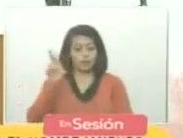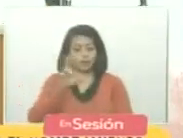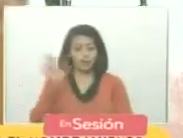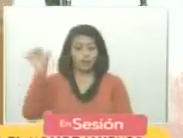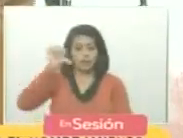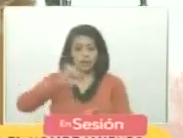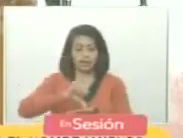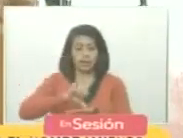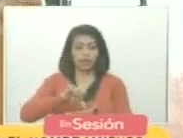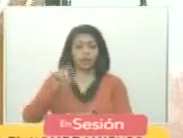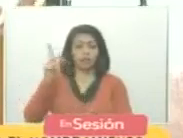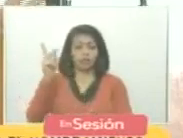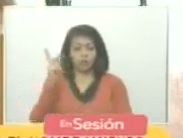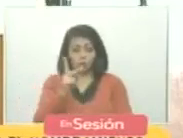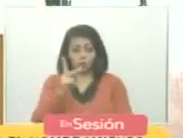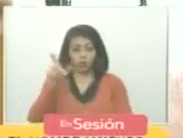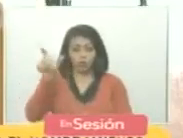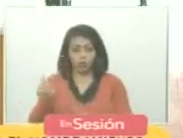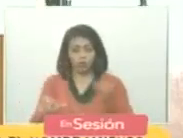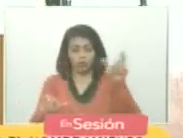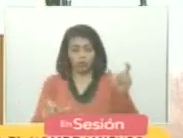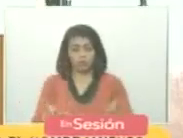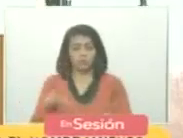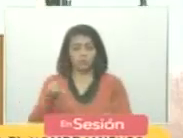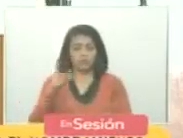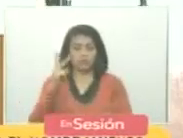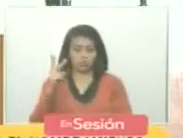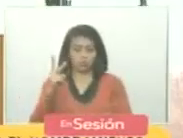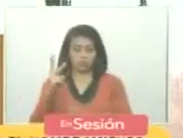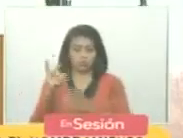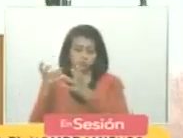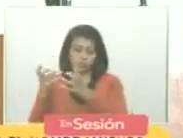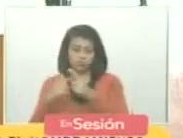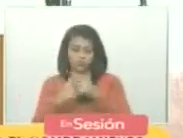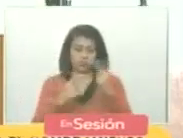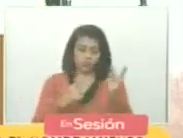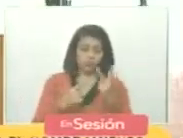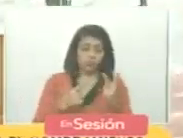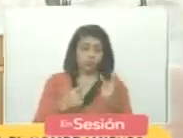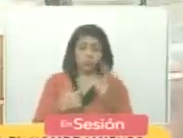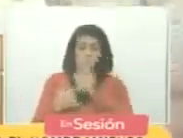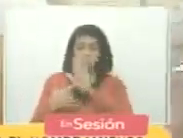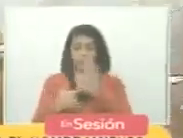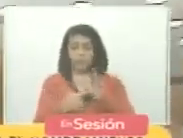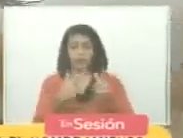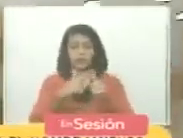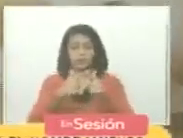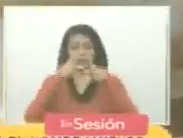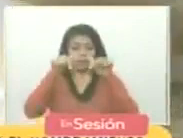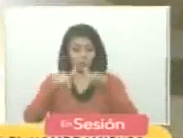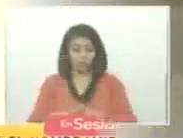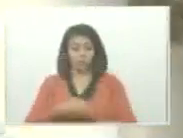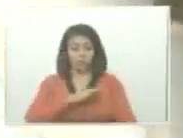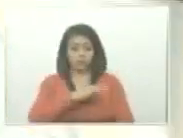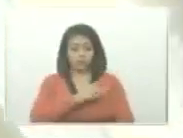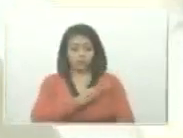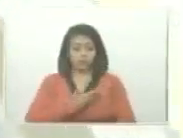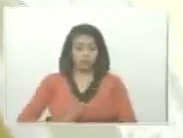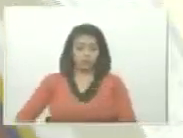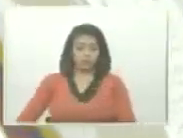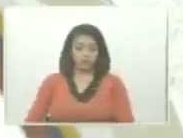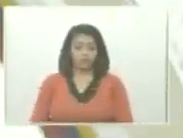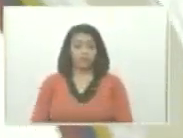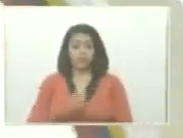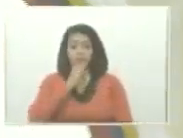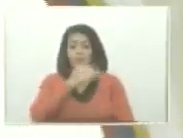Irán. Dos multilaterales y dos bilaterales. Me corresponde presentar entonces, señor presidente,